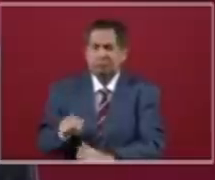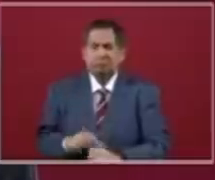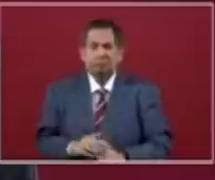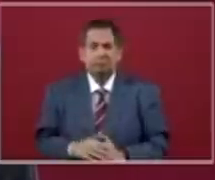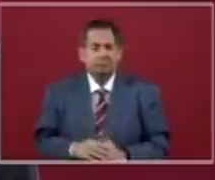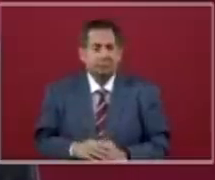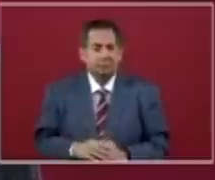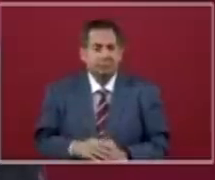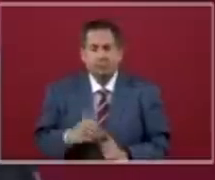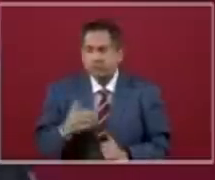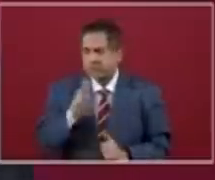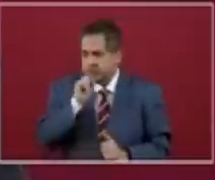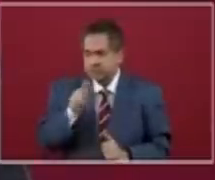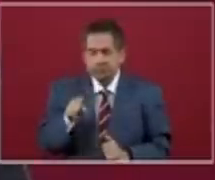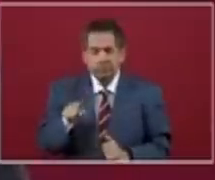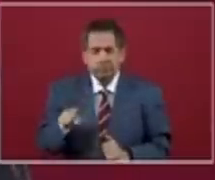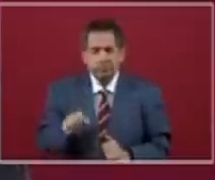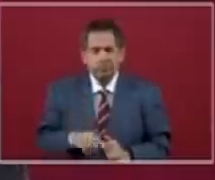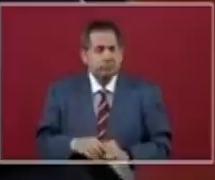y